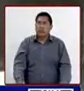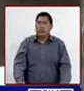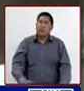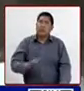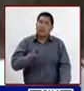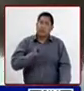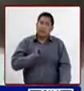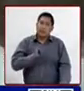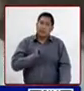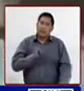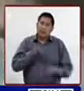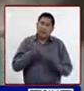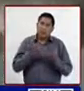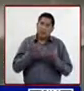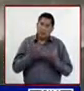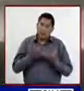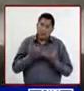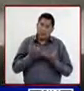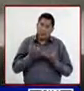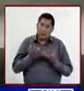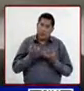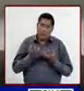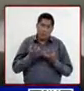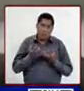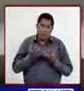Yo quisiera